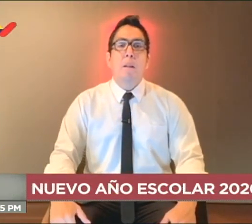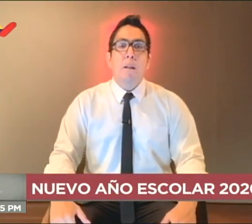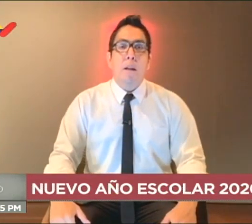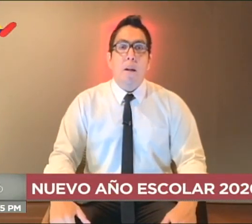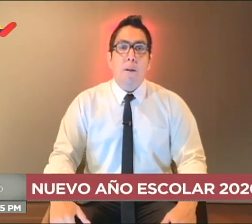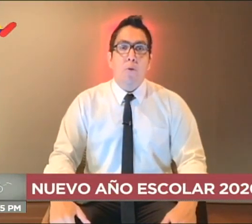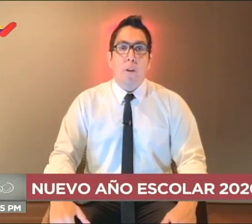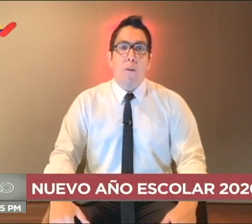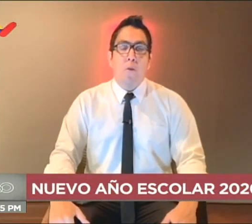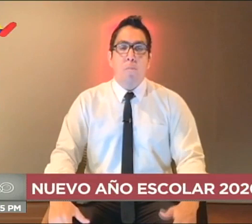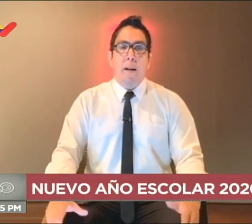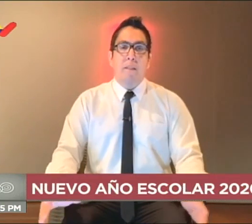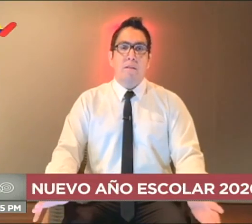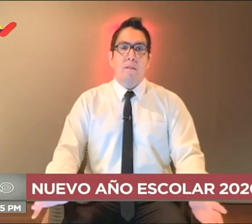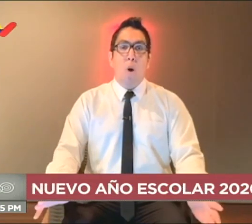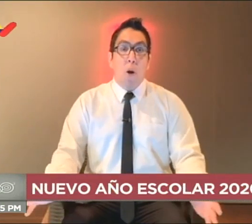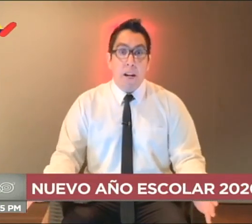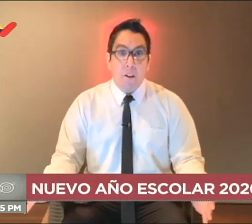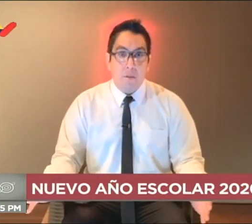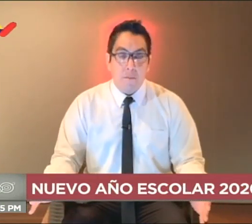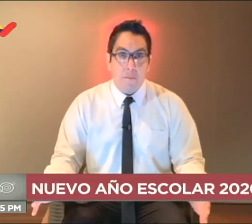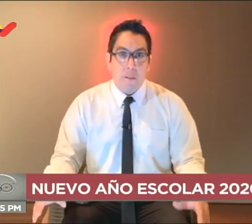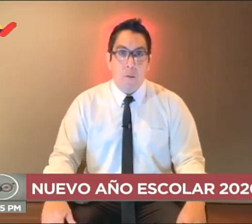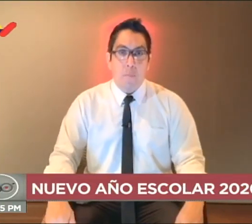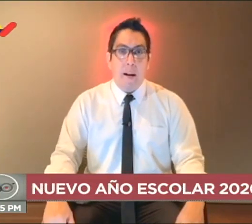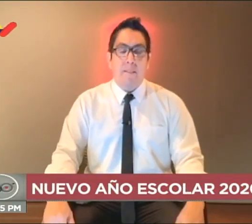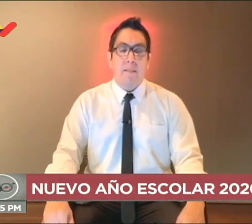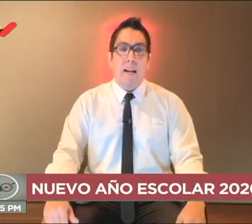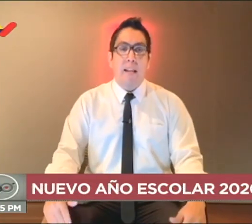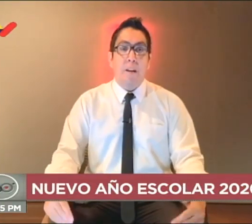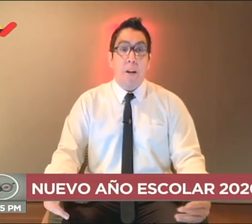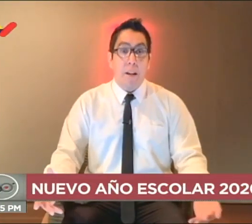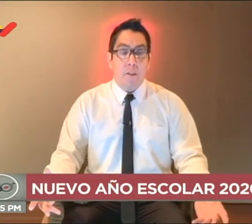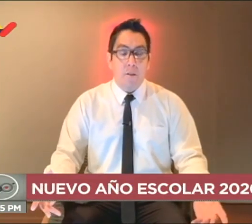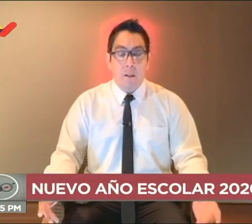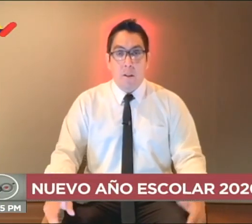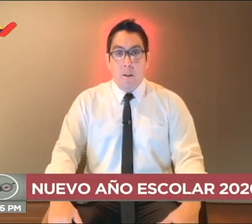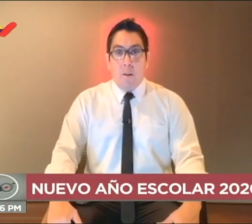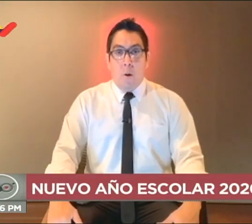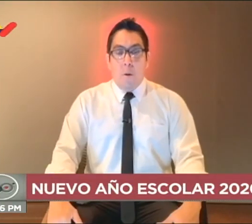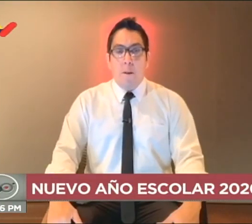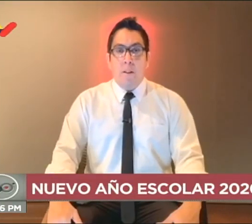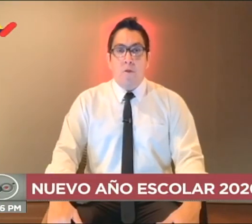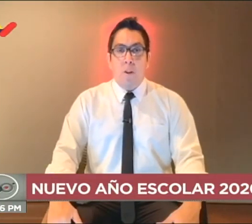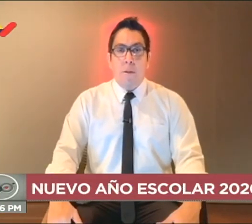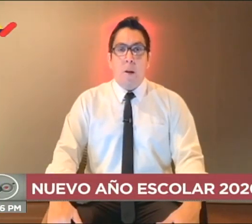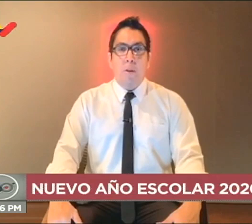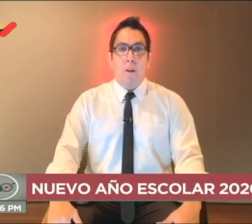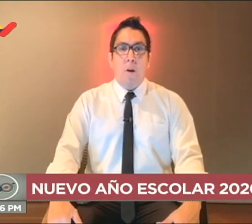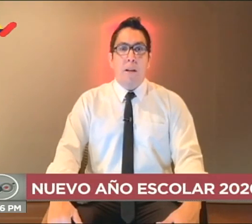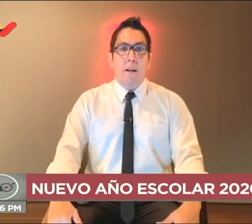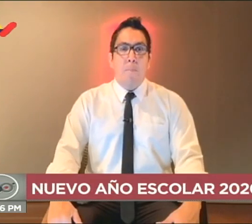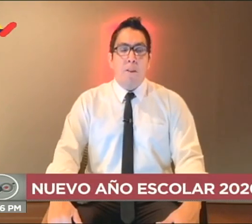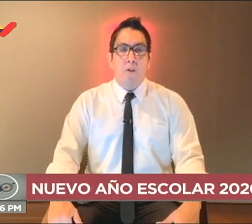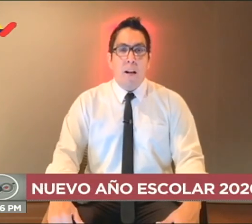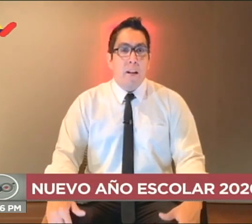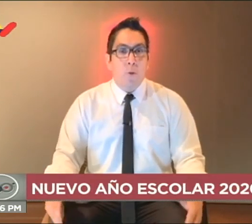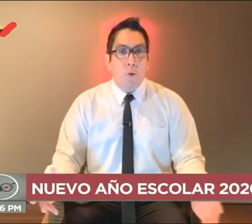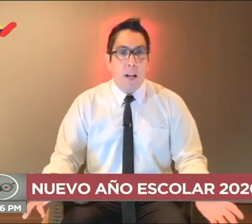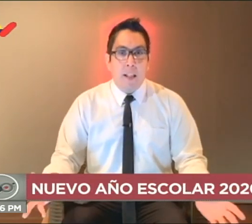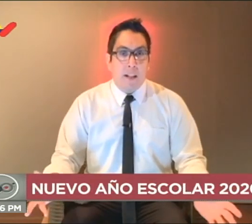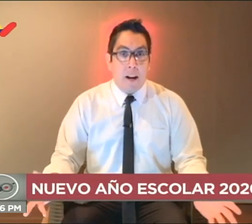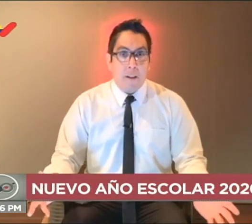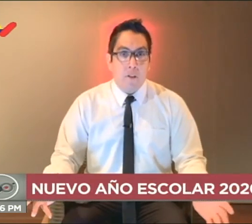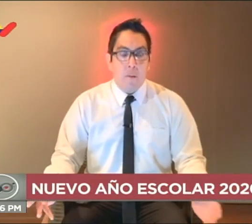entrevista que Venezuela no es un país homogéneo, es un país heterogéneo. Obviamente no solamente en cuanto a las cualidades